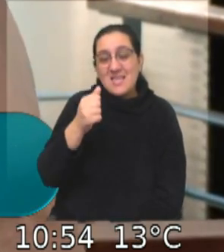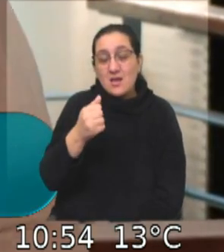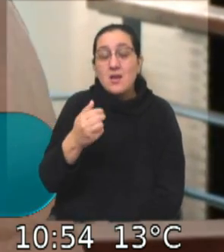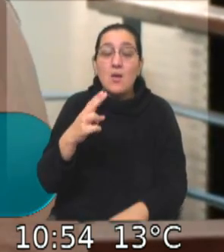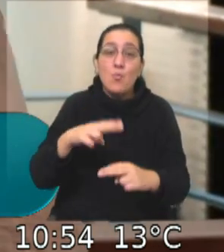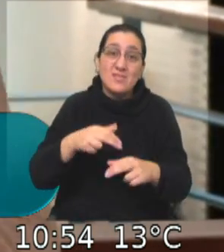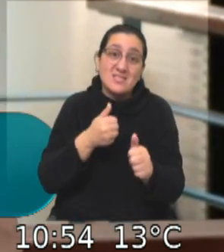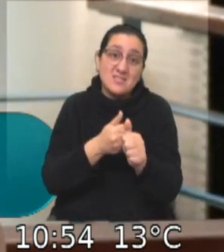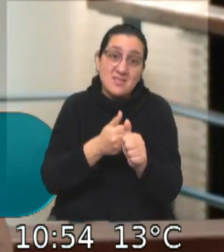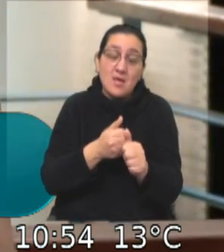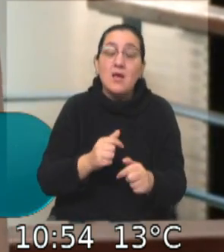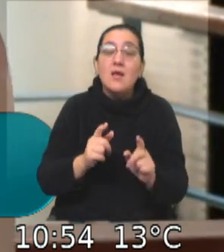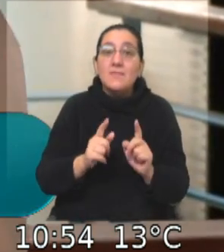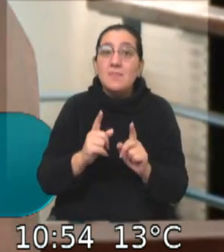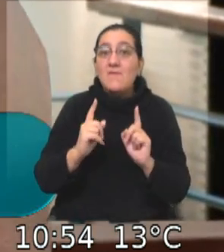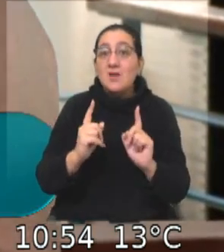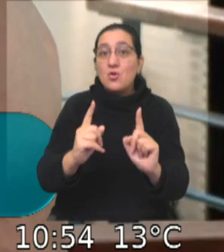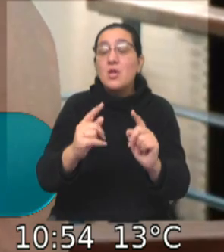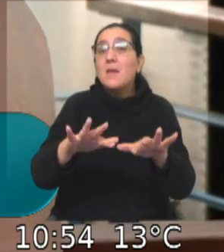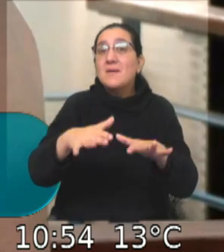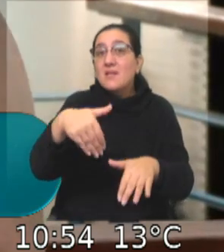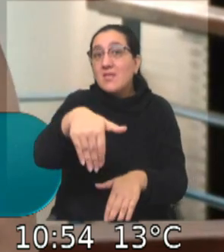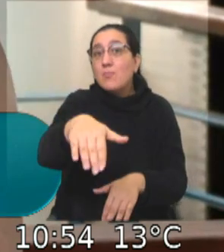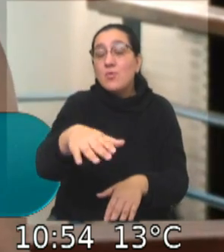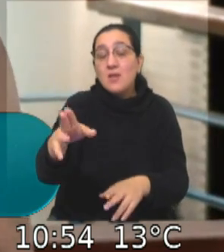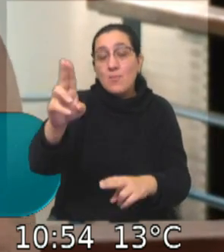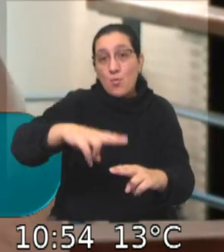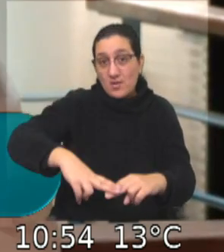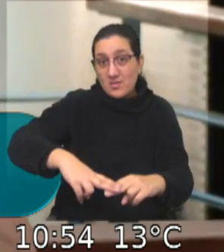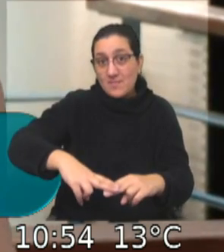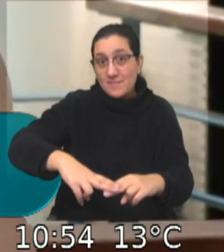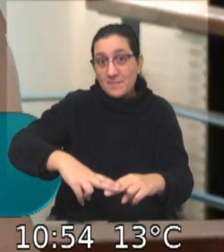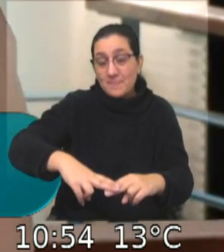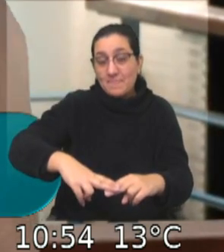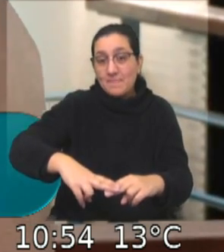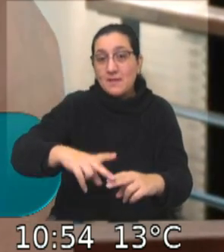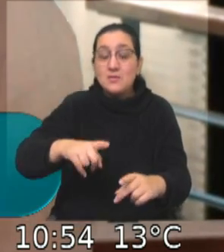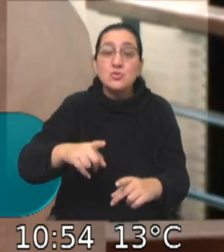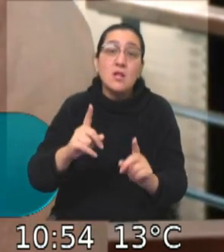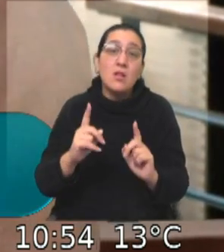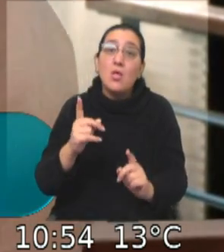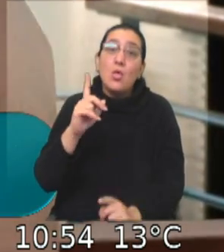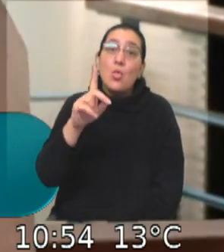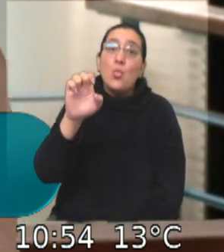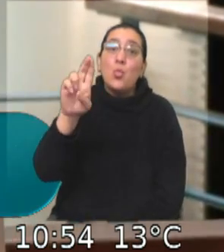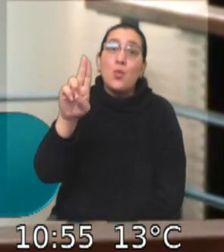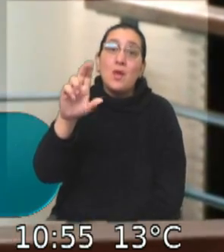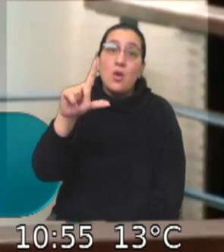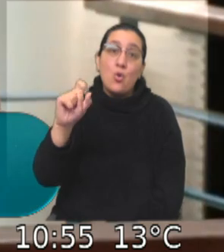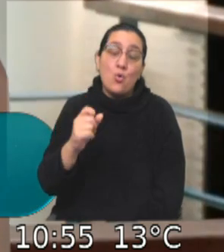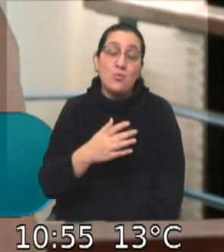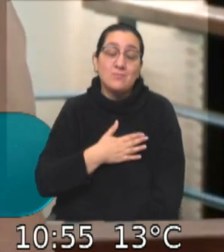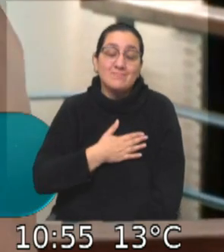del velorio y el tema de lo que pasa después de la muerte, que sería el duelo, ¿no? Que es la parte también cultural y social de cómo las familias